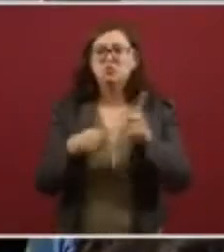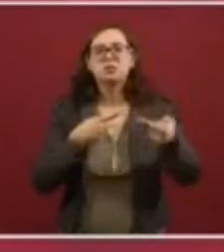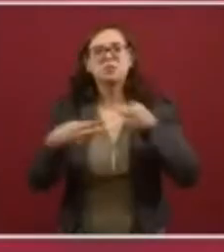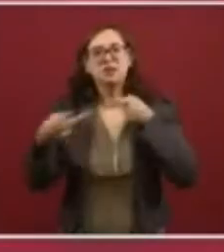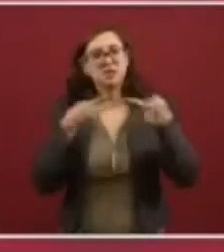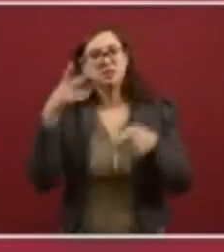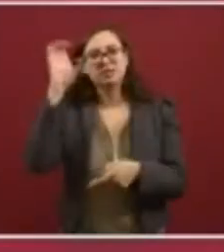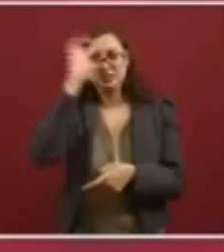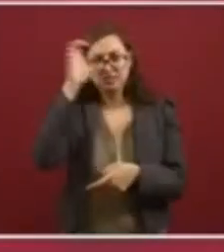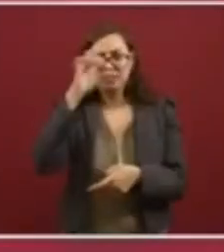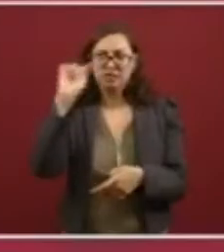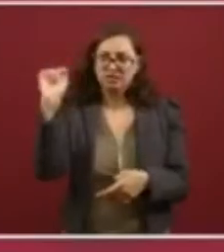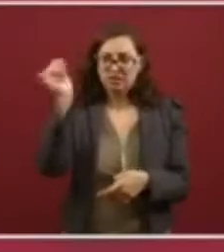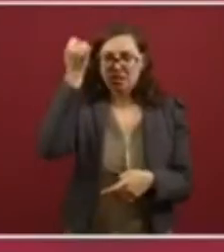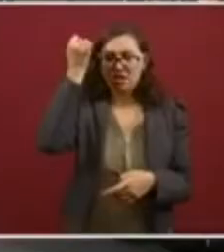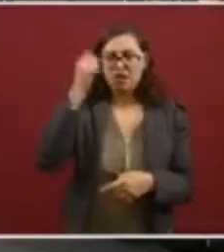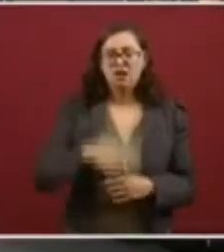del CONACYT.